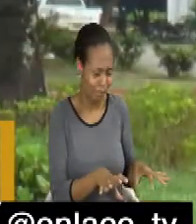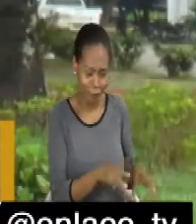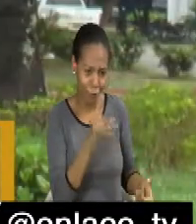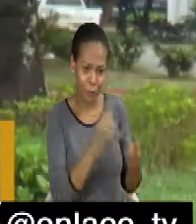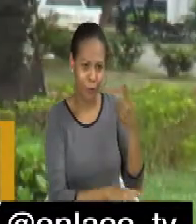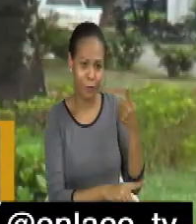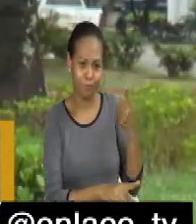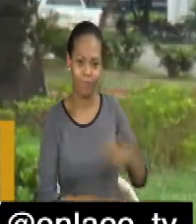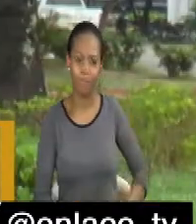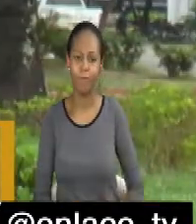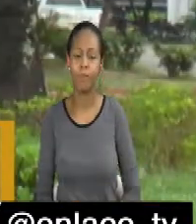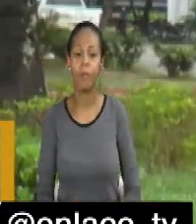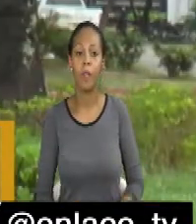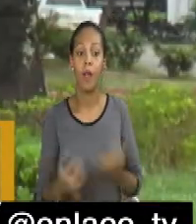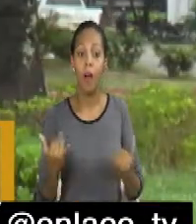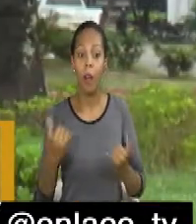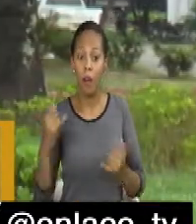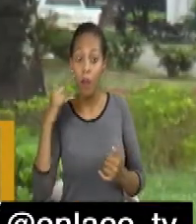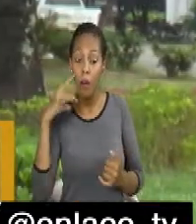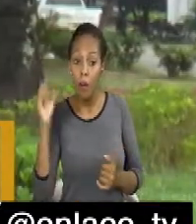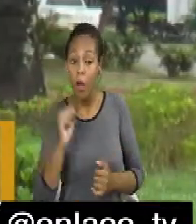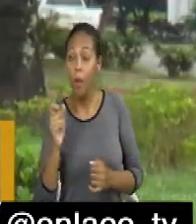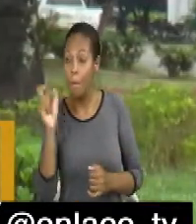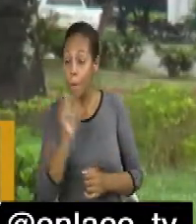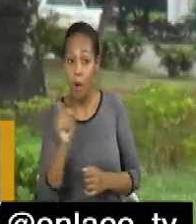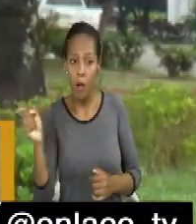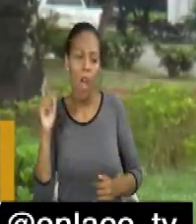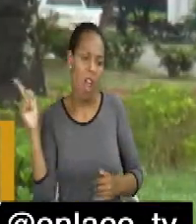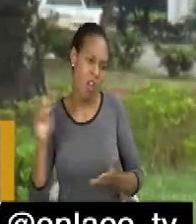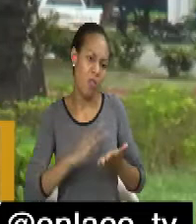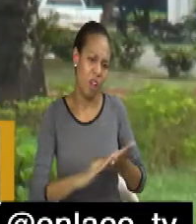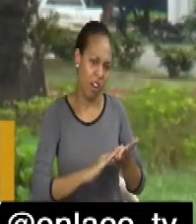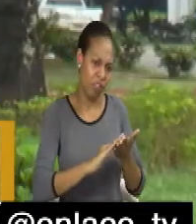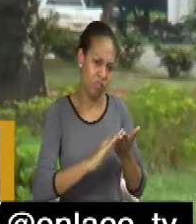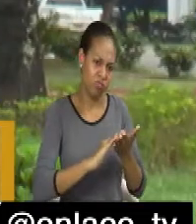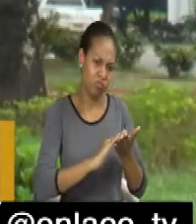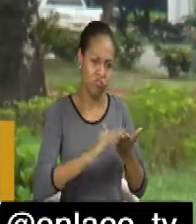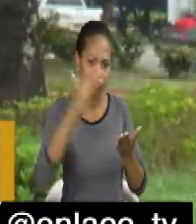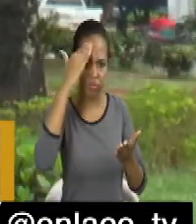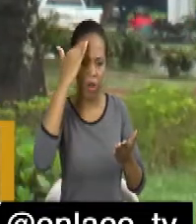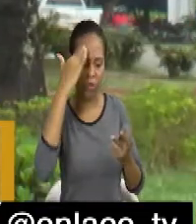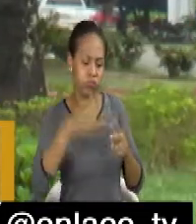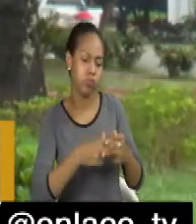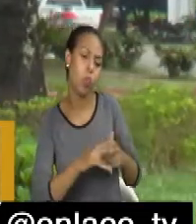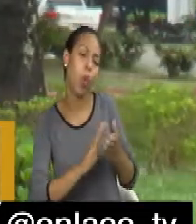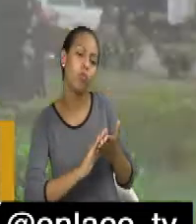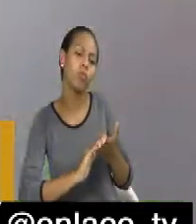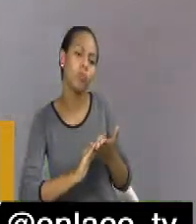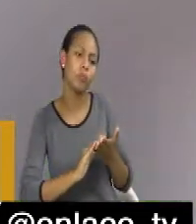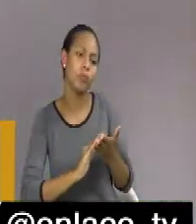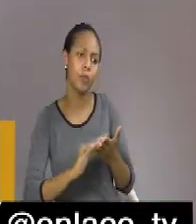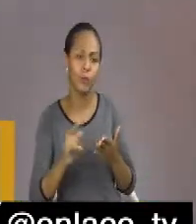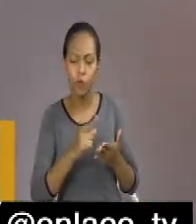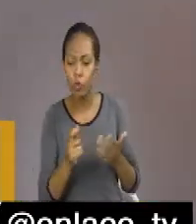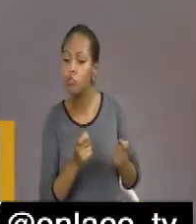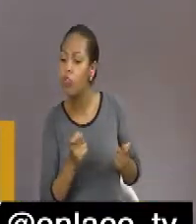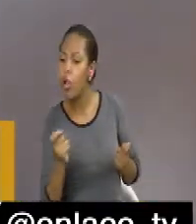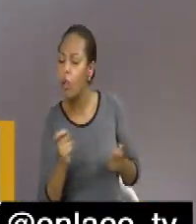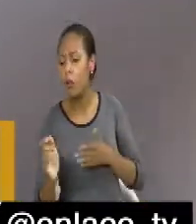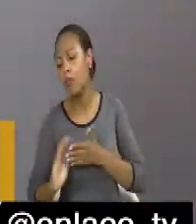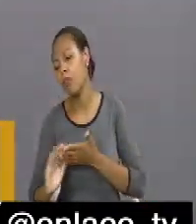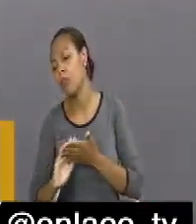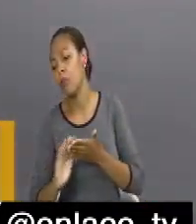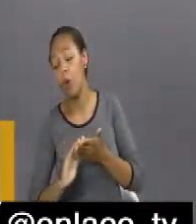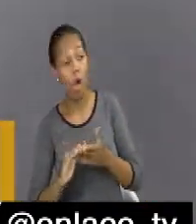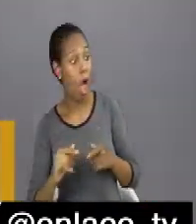unos compañeros de mantenimiento que estaban adelantando labores en unos equipos aledaños a donde se